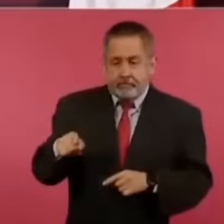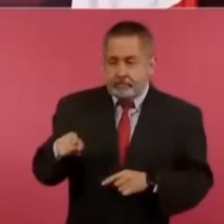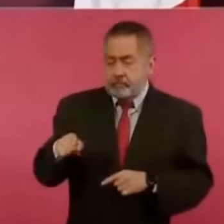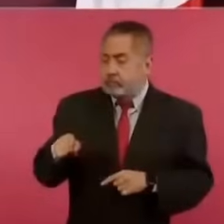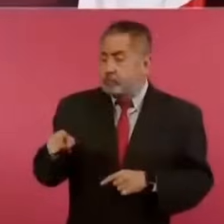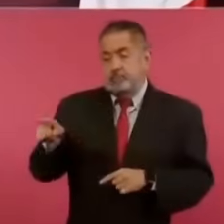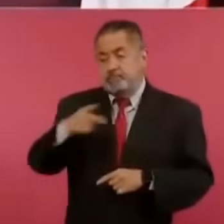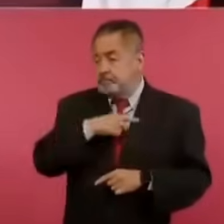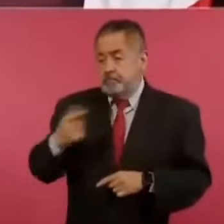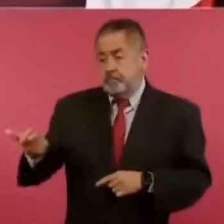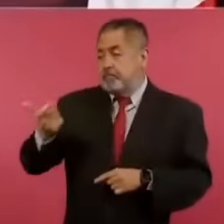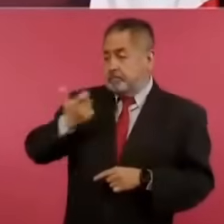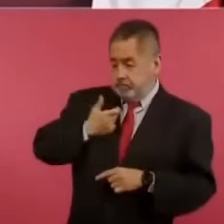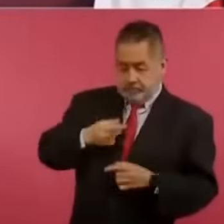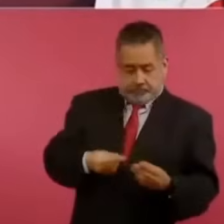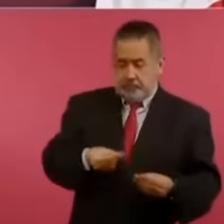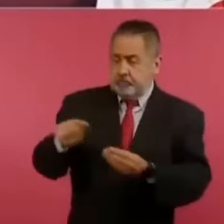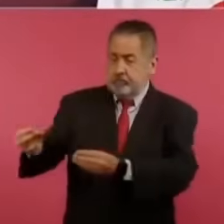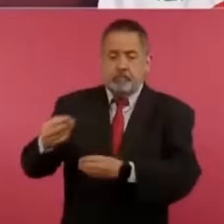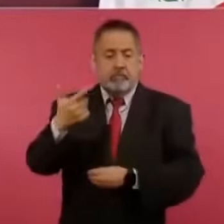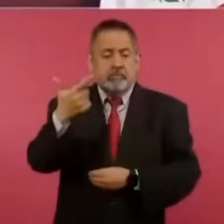gas.